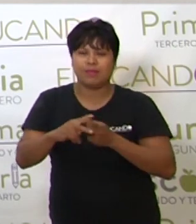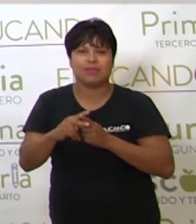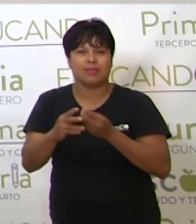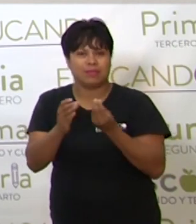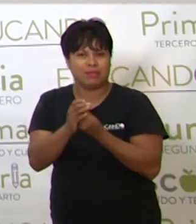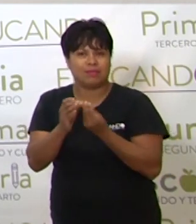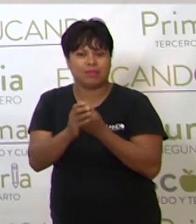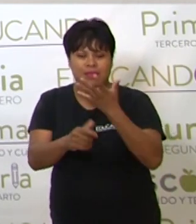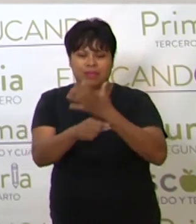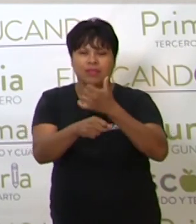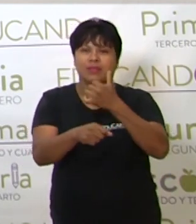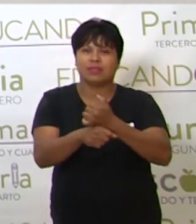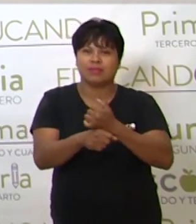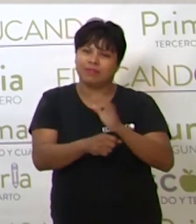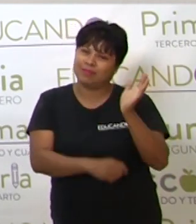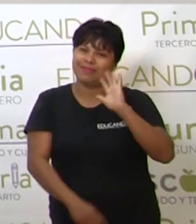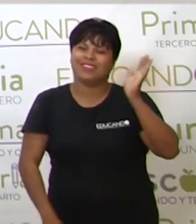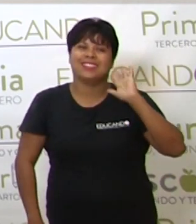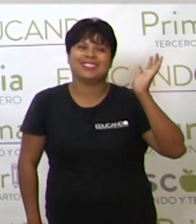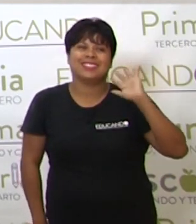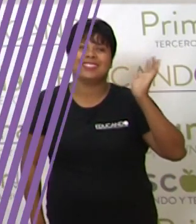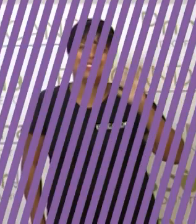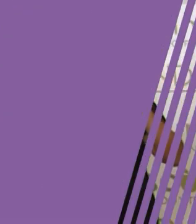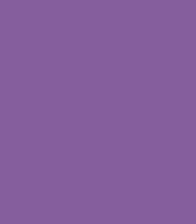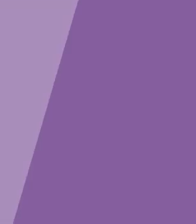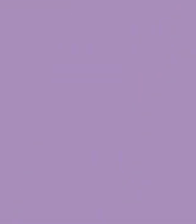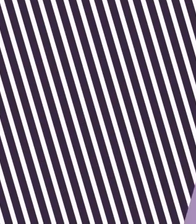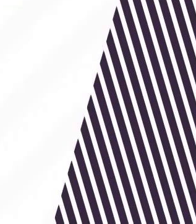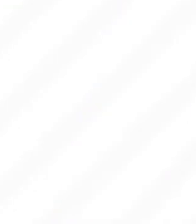quinto y sexto grado hasta la próxima